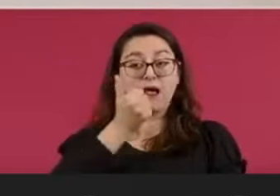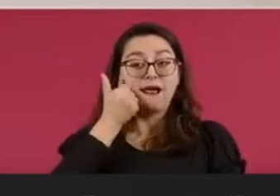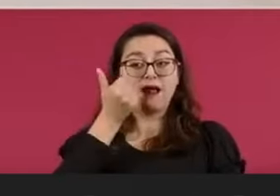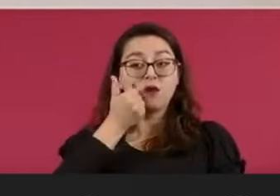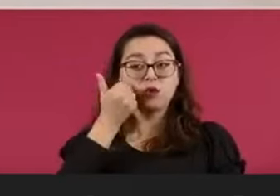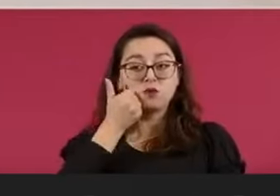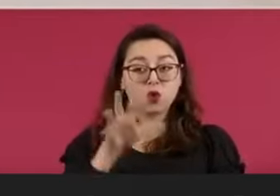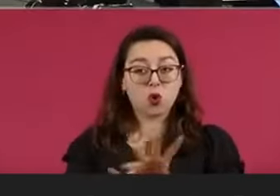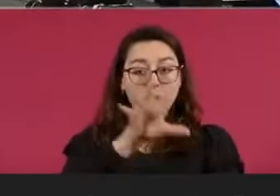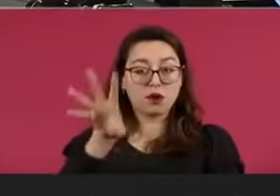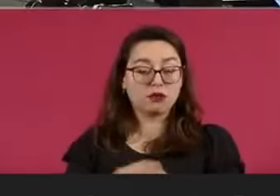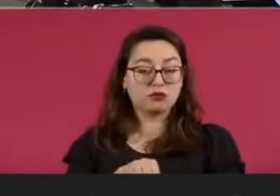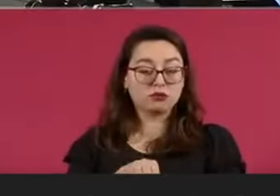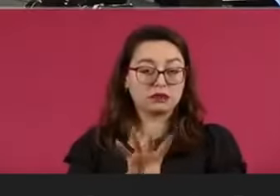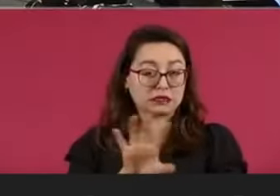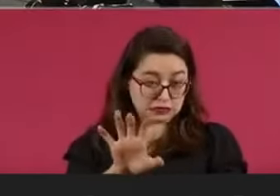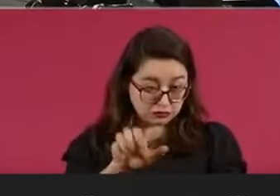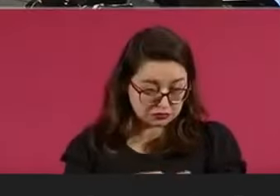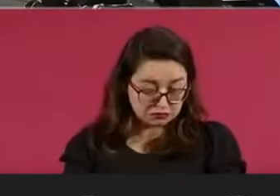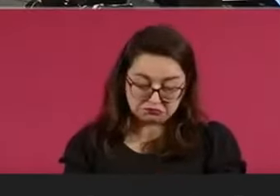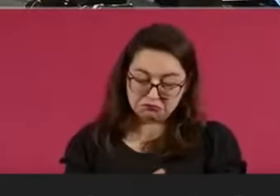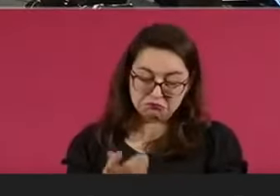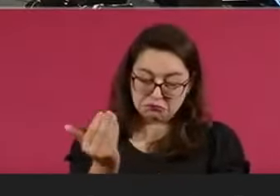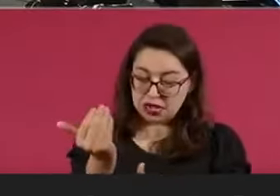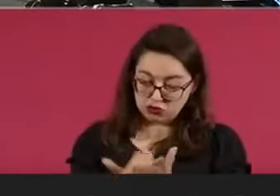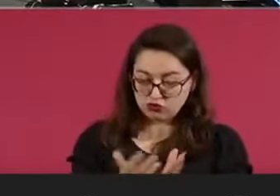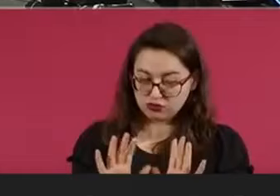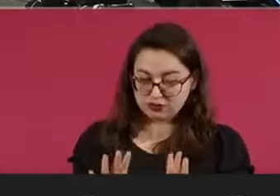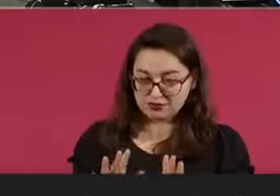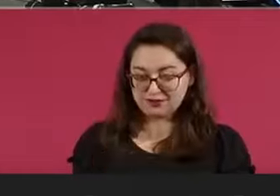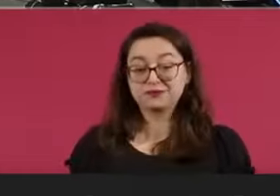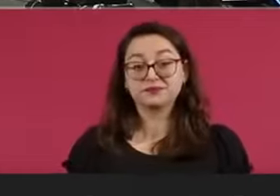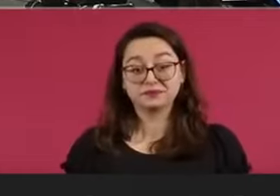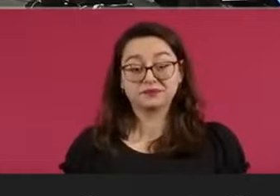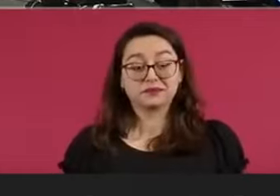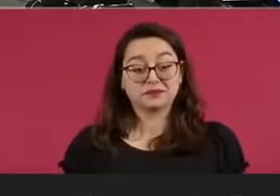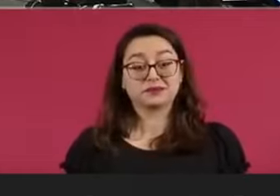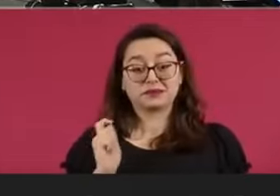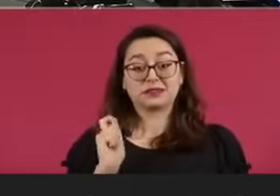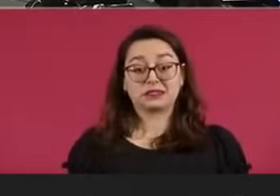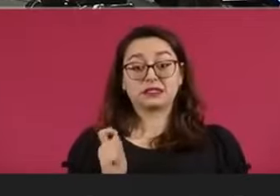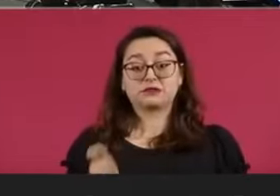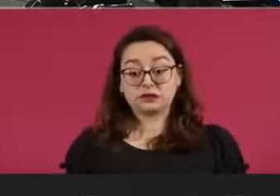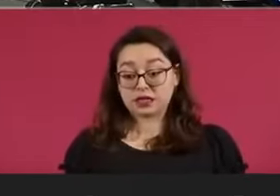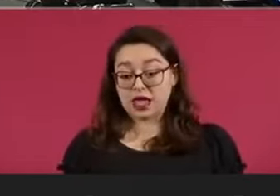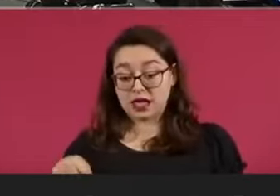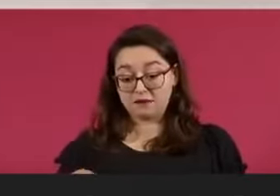Eso no existía. En total, reciben becas en nuestro